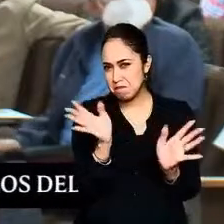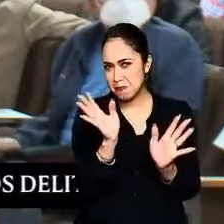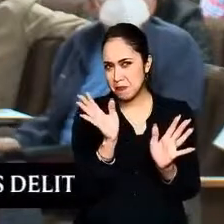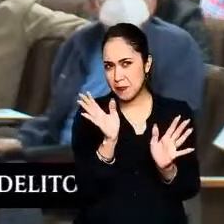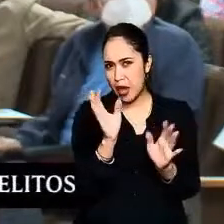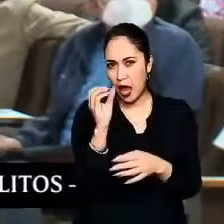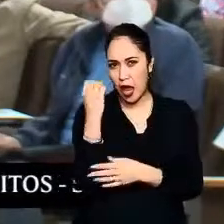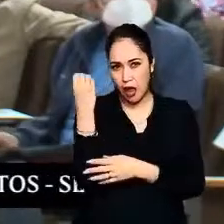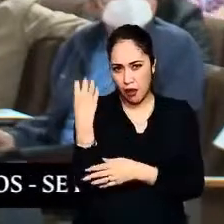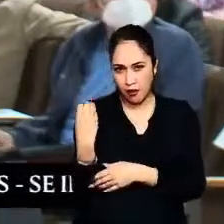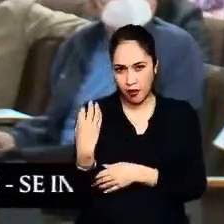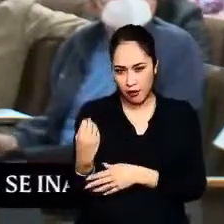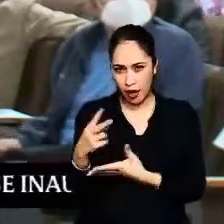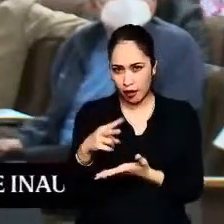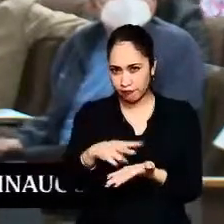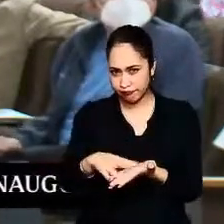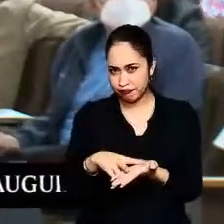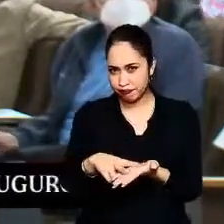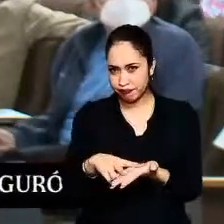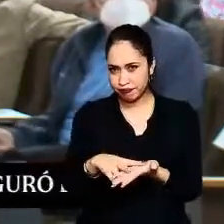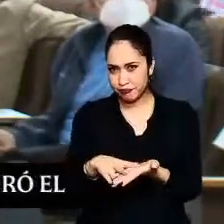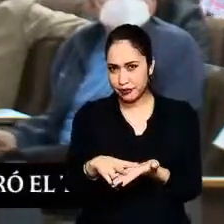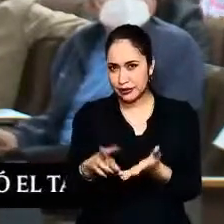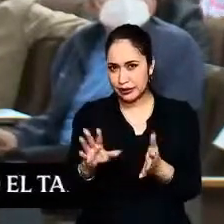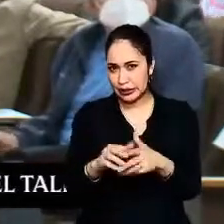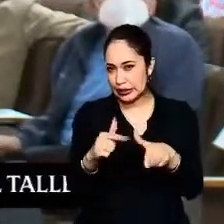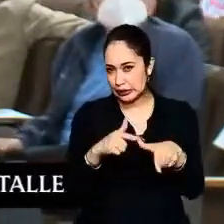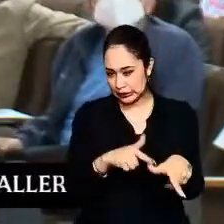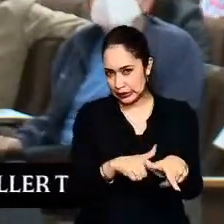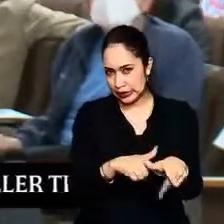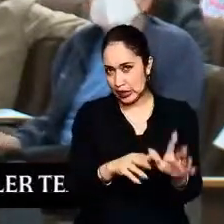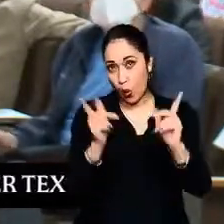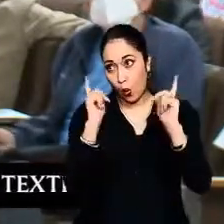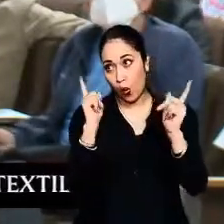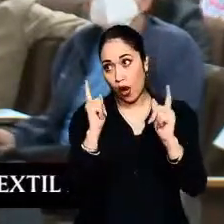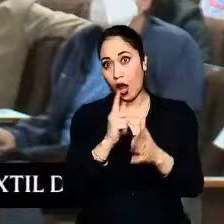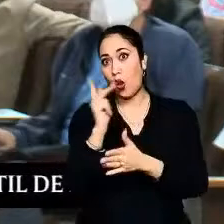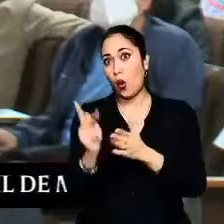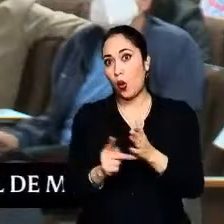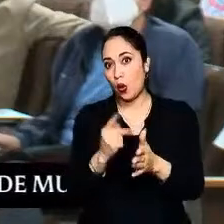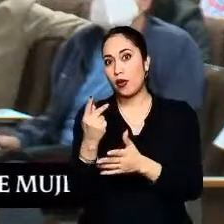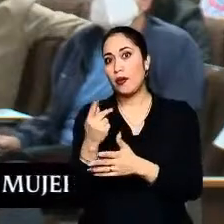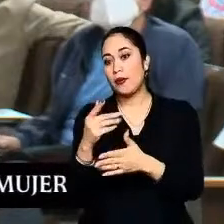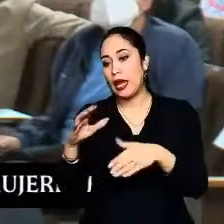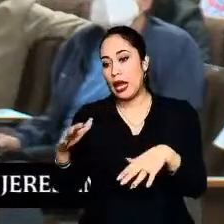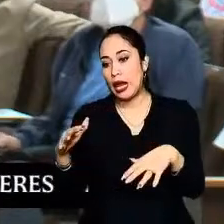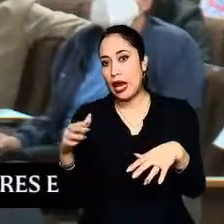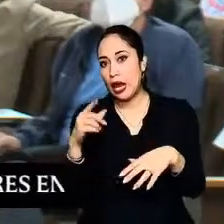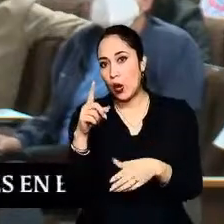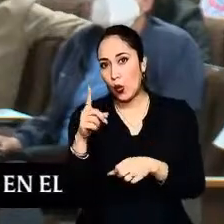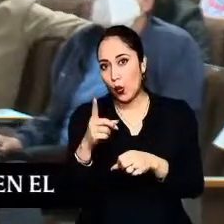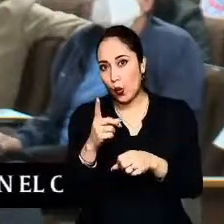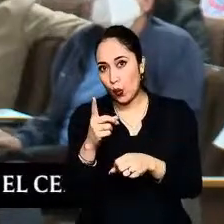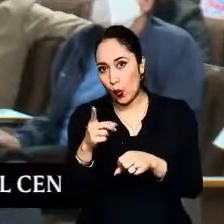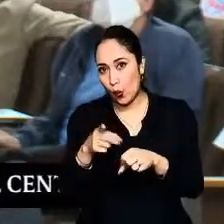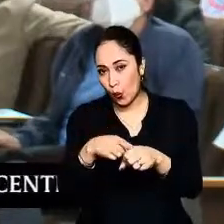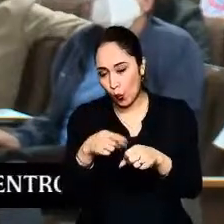verde, ojalá que ya no volvamos a cambiar de semáforo,